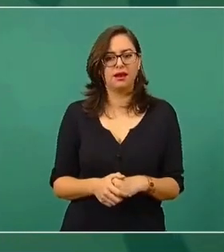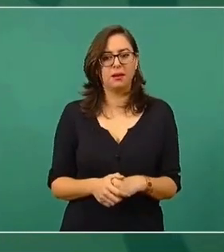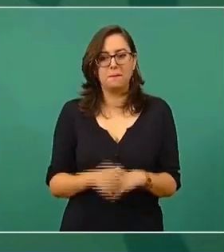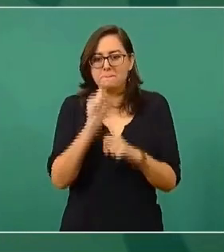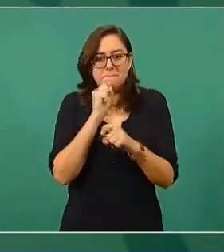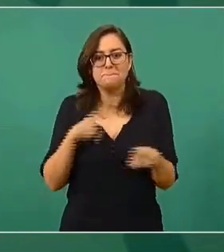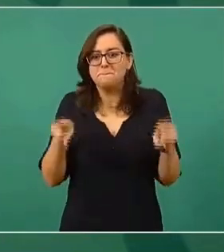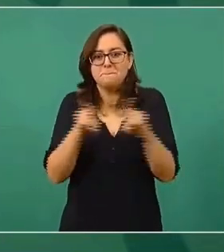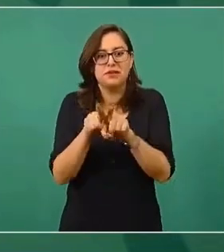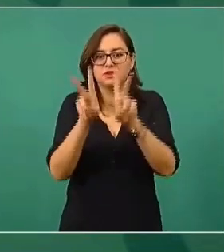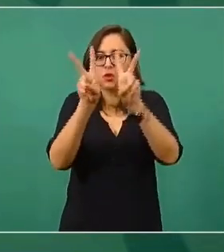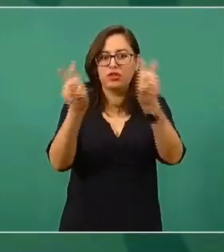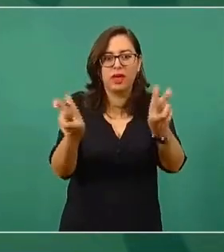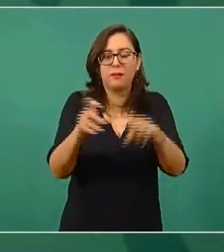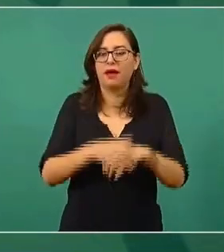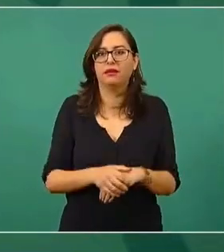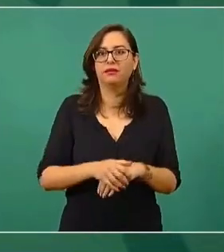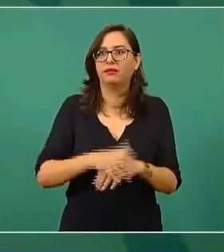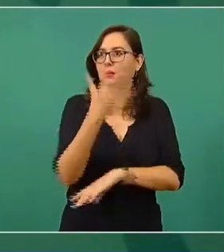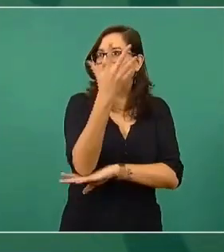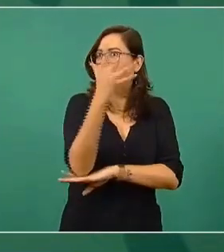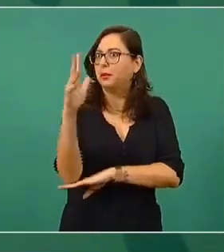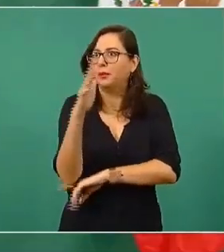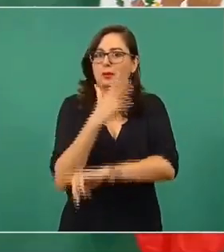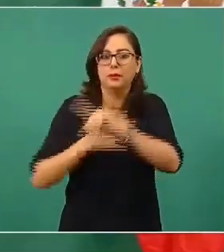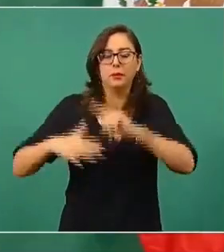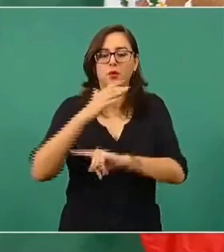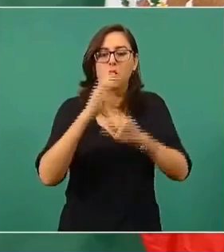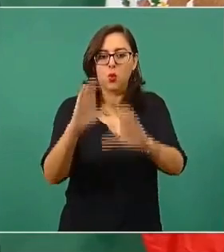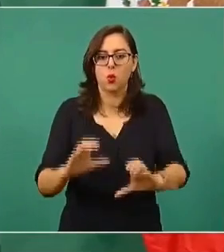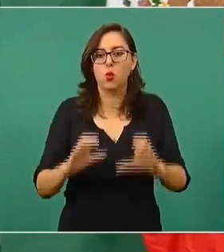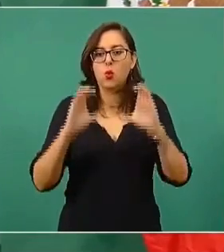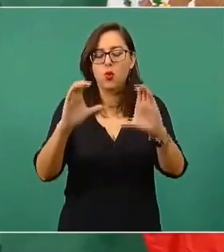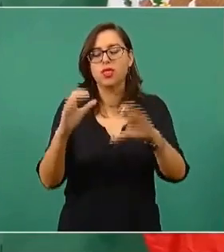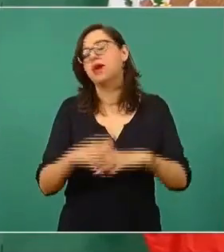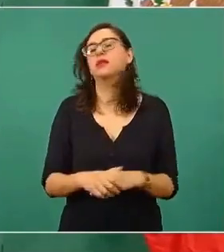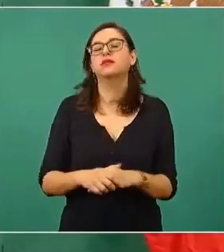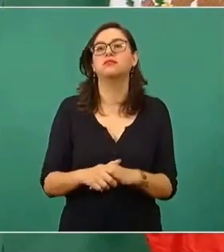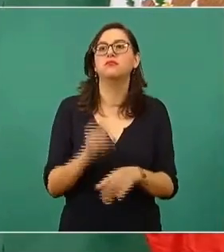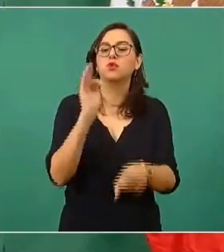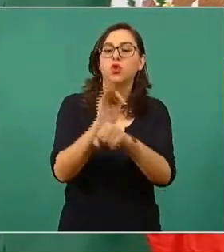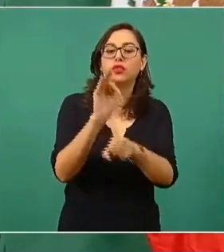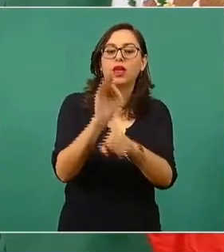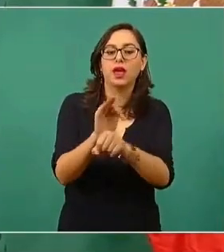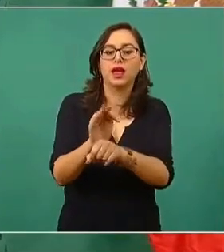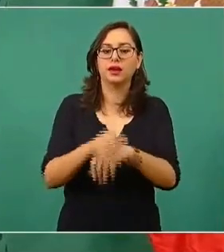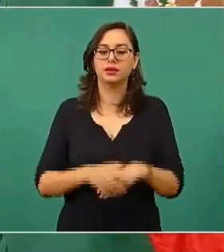para cuidar el medio ambiente, para proteger el medio ambiente.